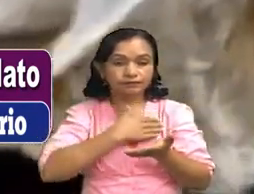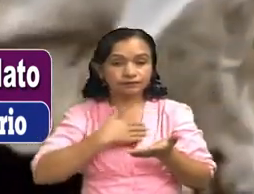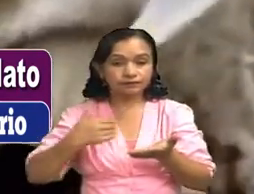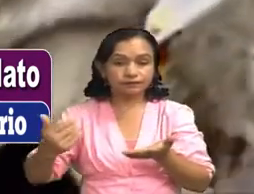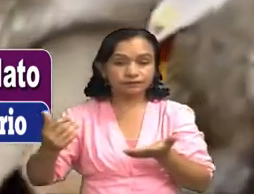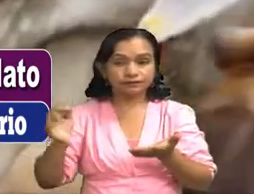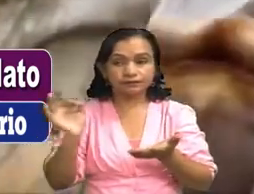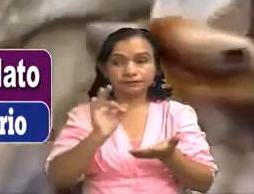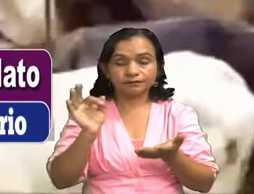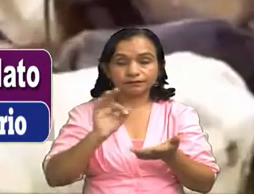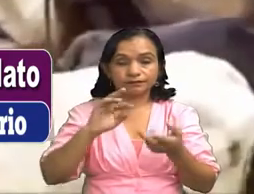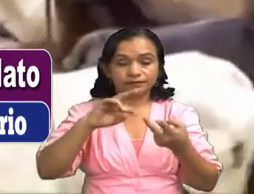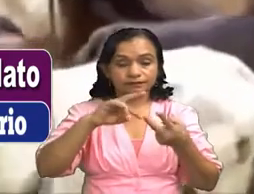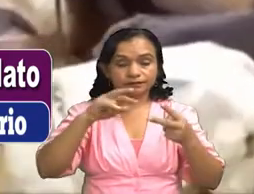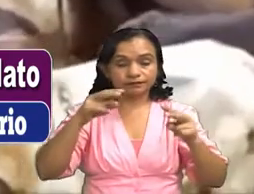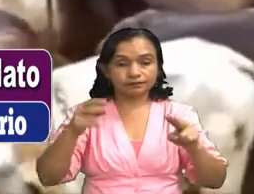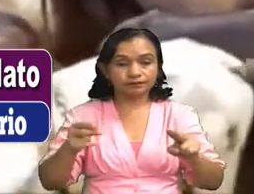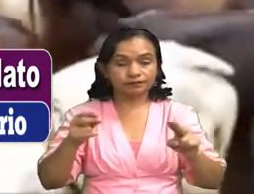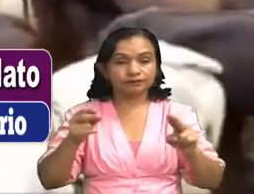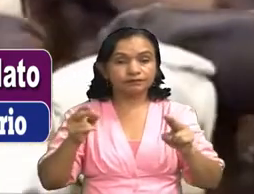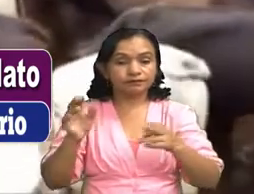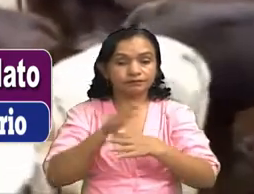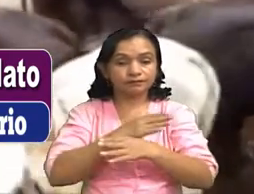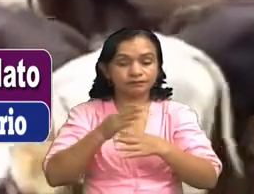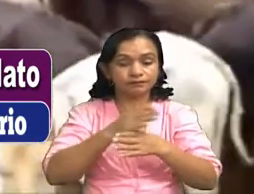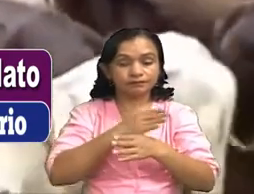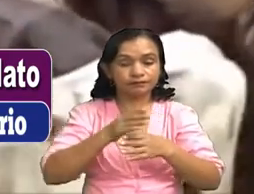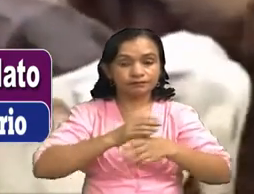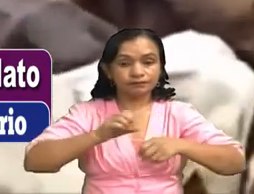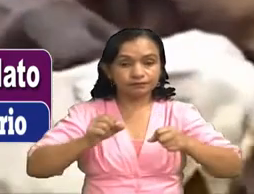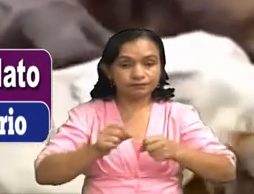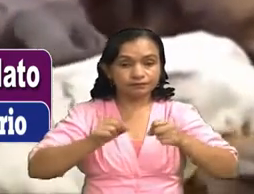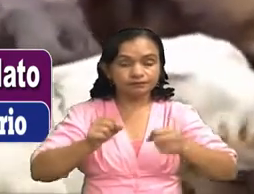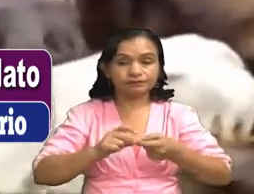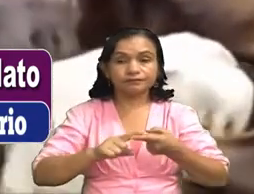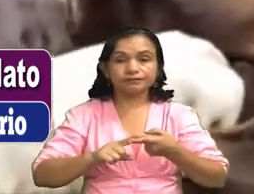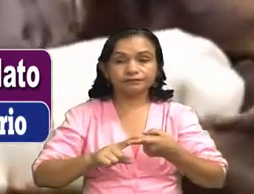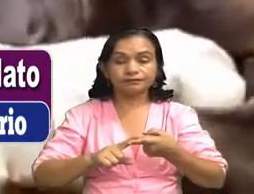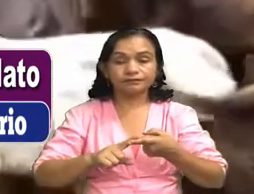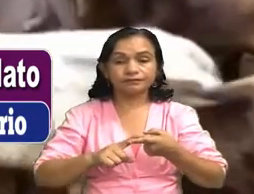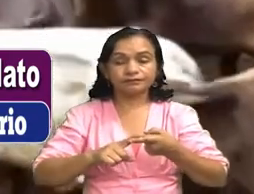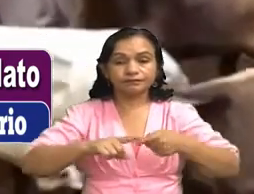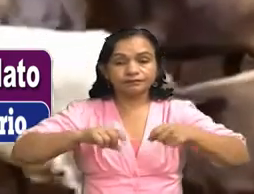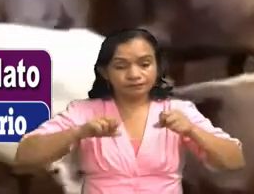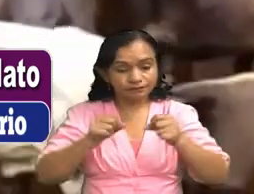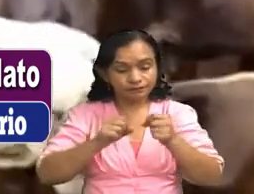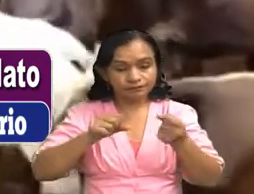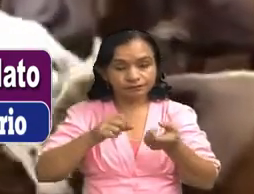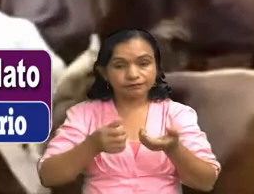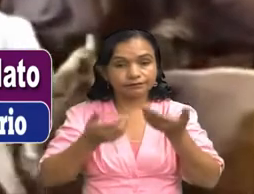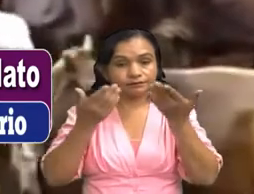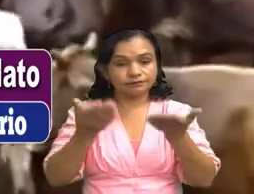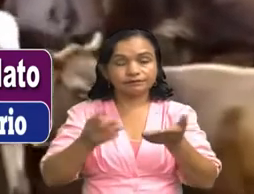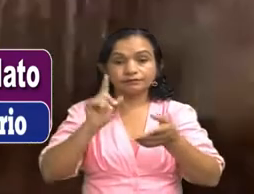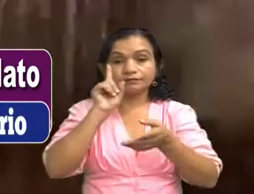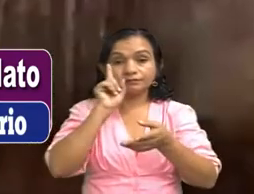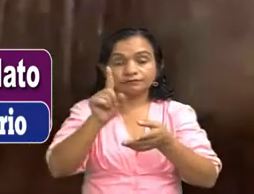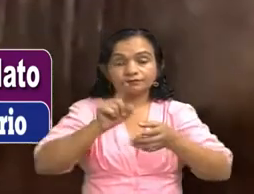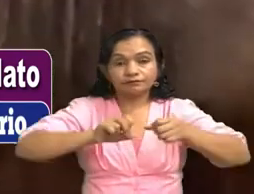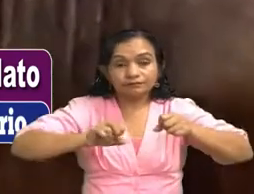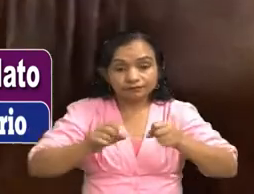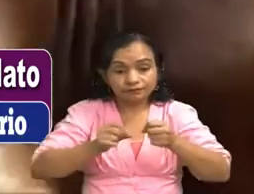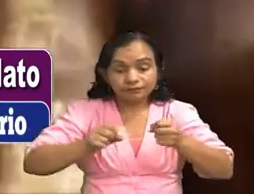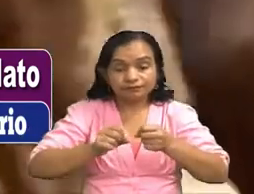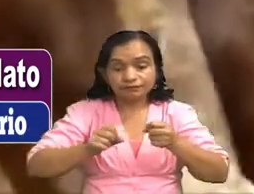raza, la genética del país. Te lo voy a explicar de la siguiente forma. Sí, por favor. Una gallina